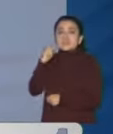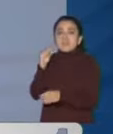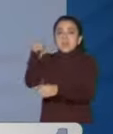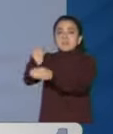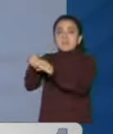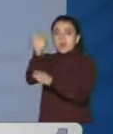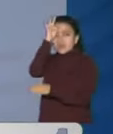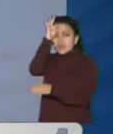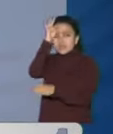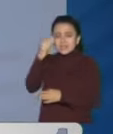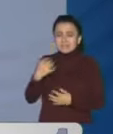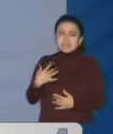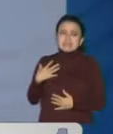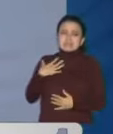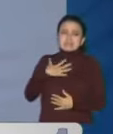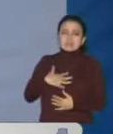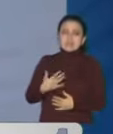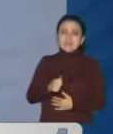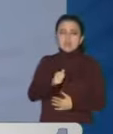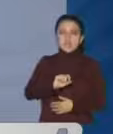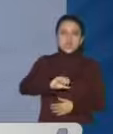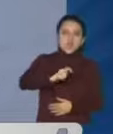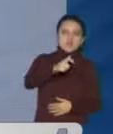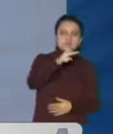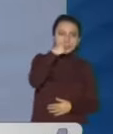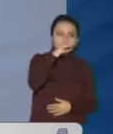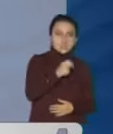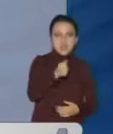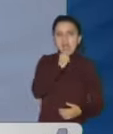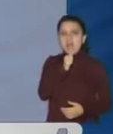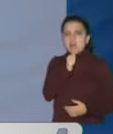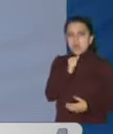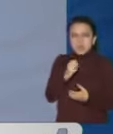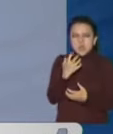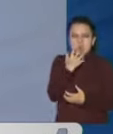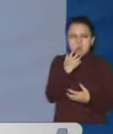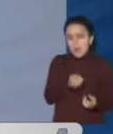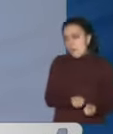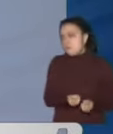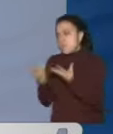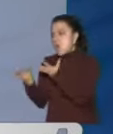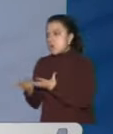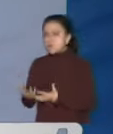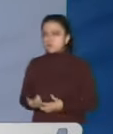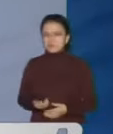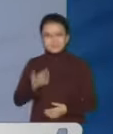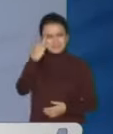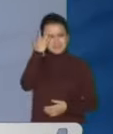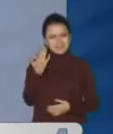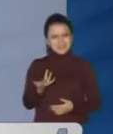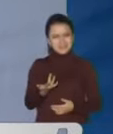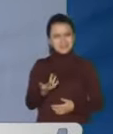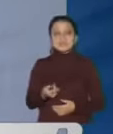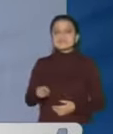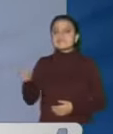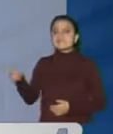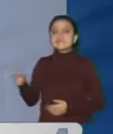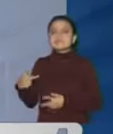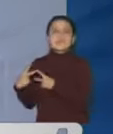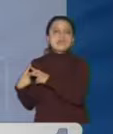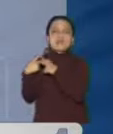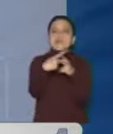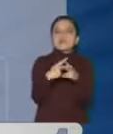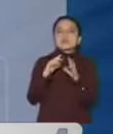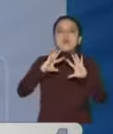hospitalizado a causa de una agresión ocasionada por otro niño de su edad con agua caliente. Esto por no prestarle un balón de fútbol.